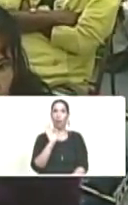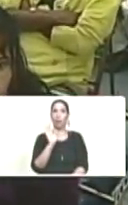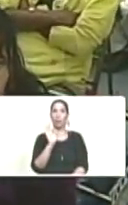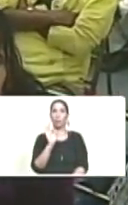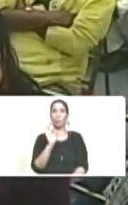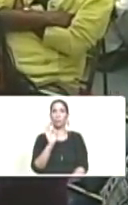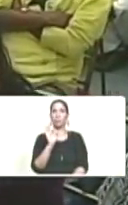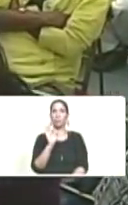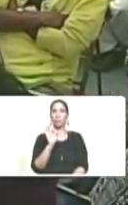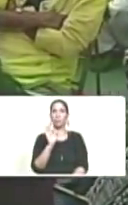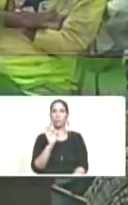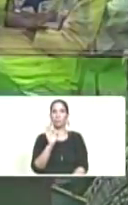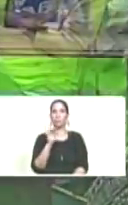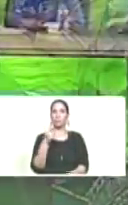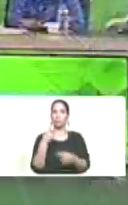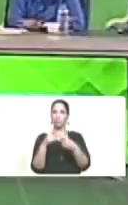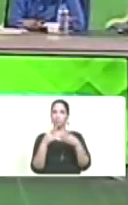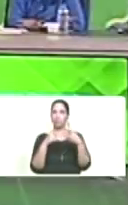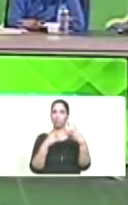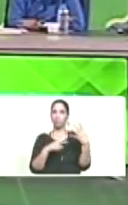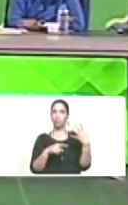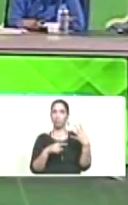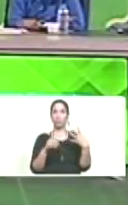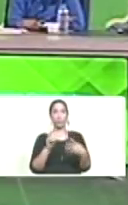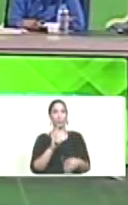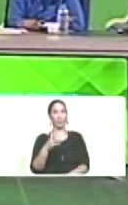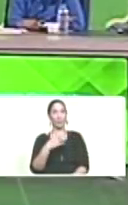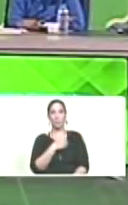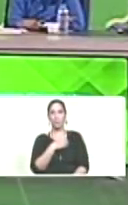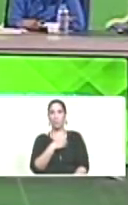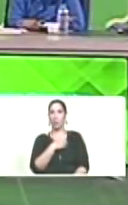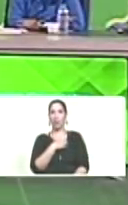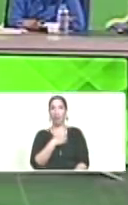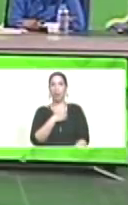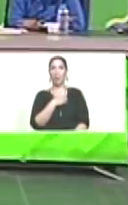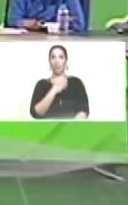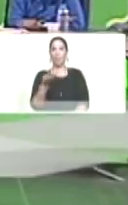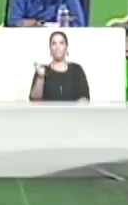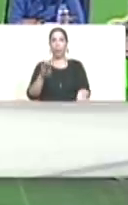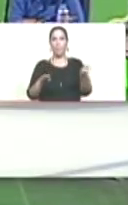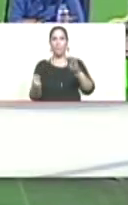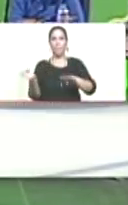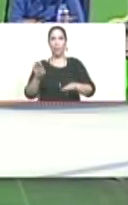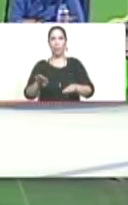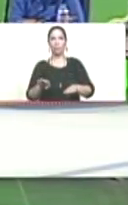veces no se puede sacar todas las cartas sobre la mesa